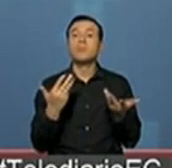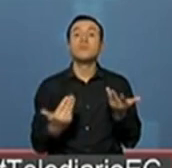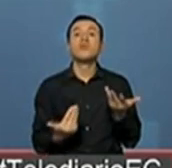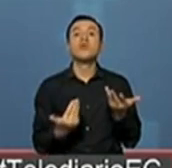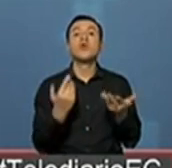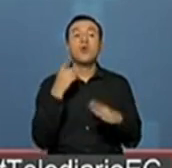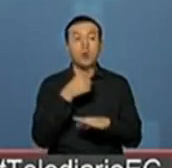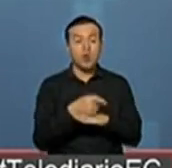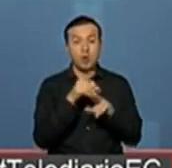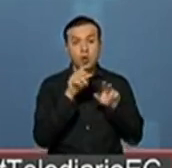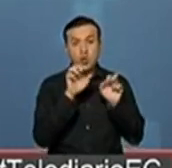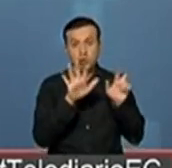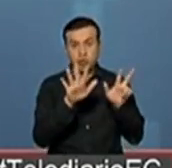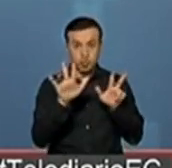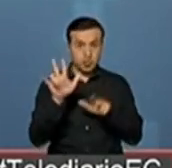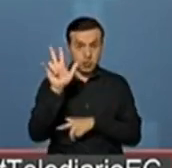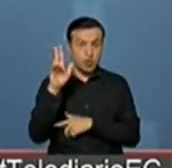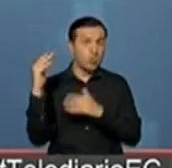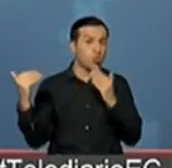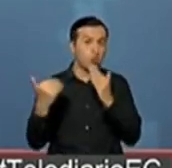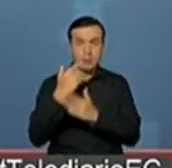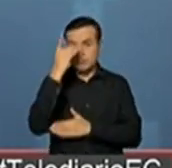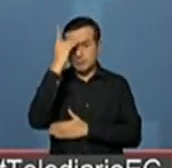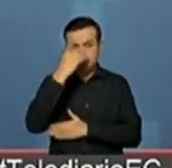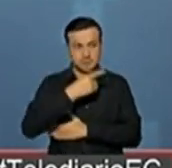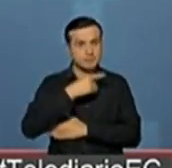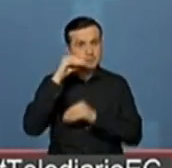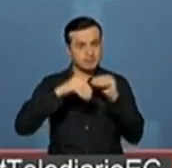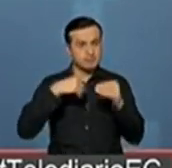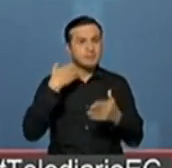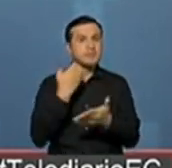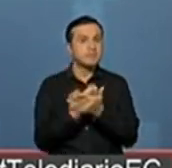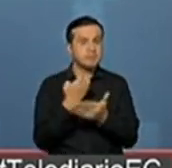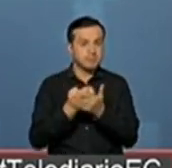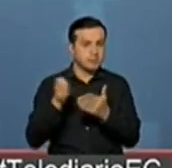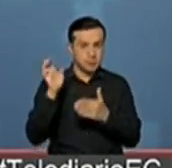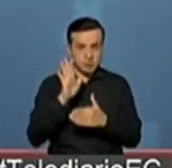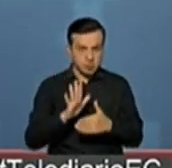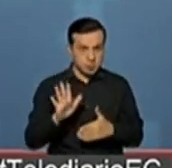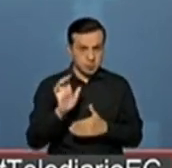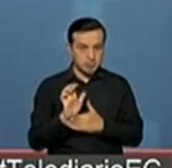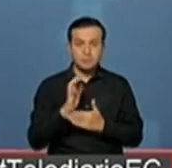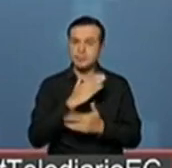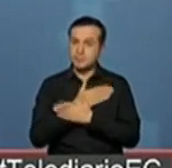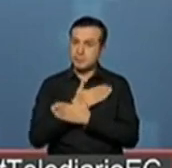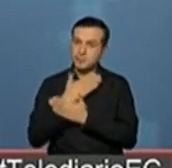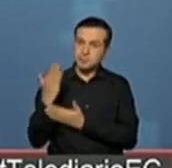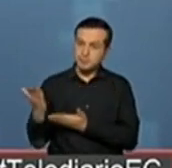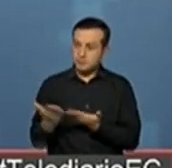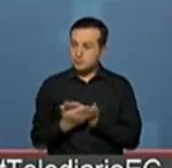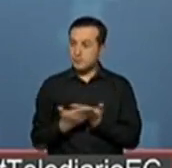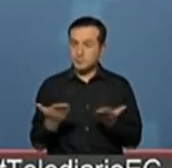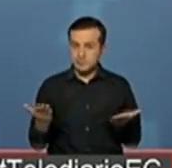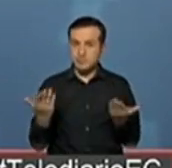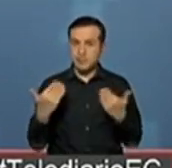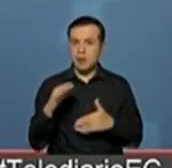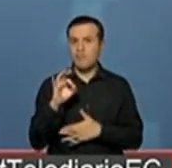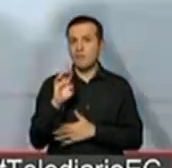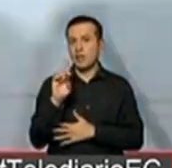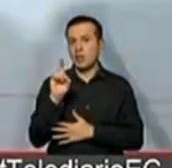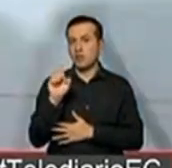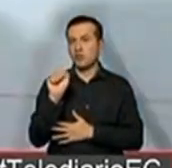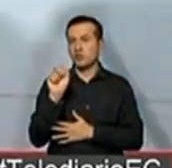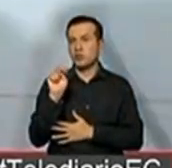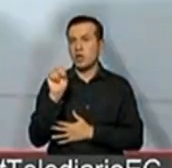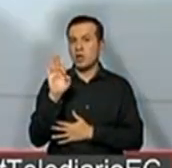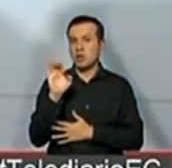decreto 883 y nuevas medidas para estabilizar la economía del país. Saludamos ya con nuestro invitado, invitado Fernando Santos